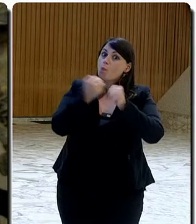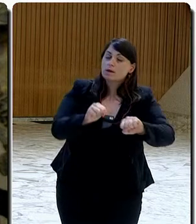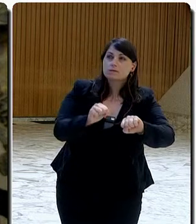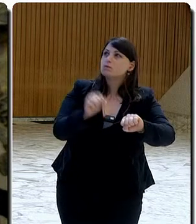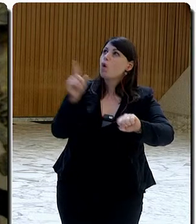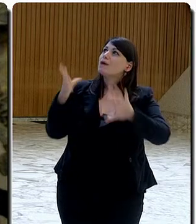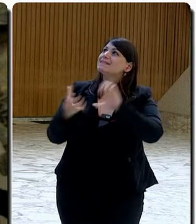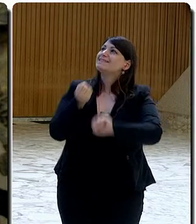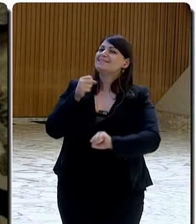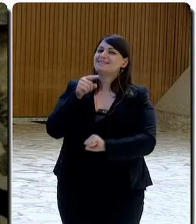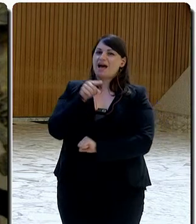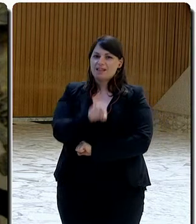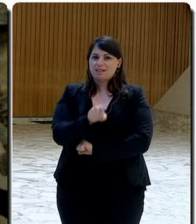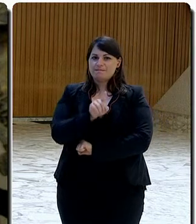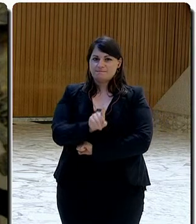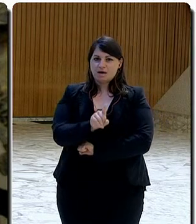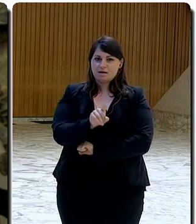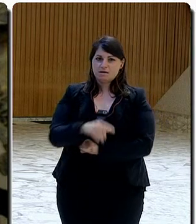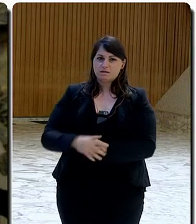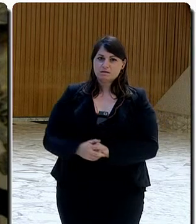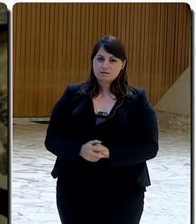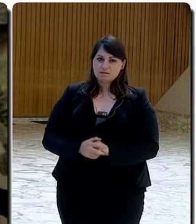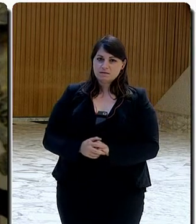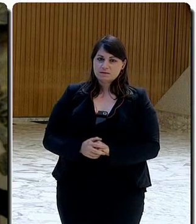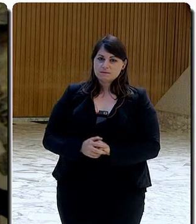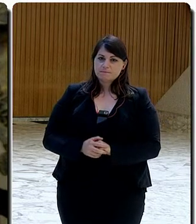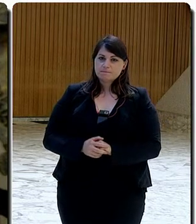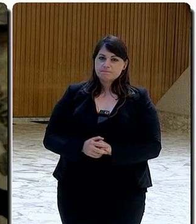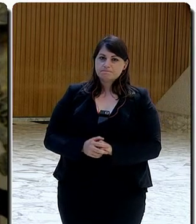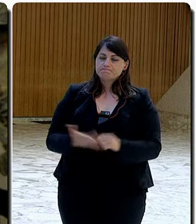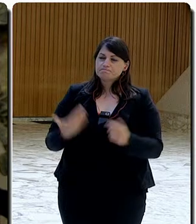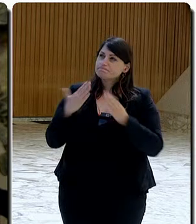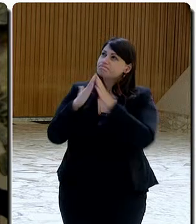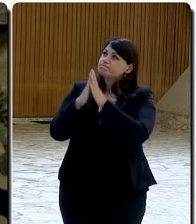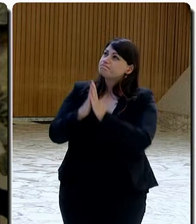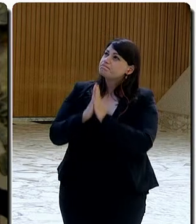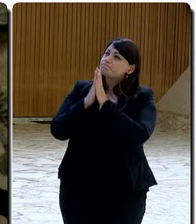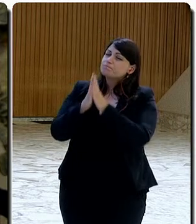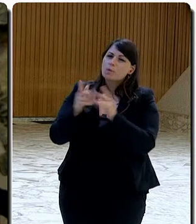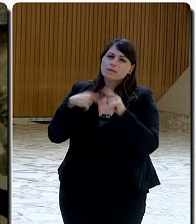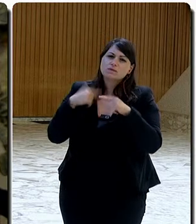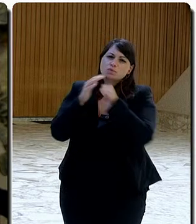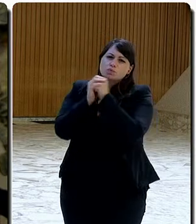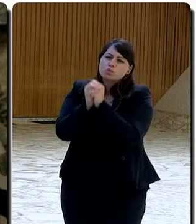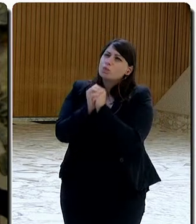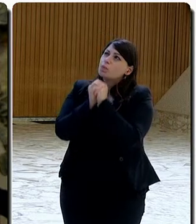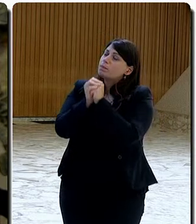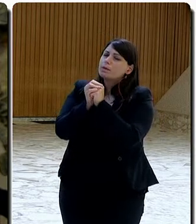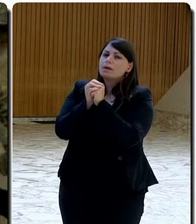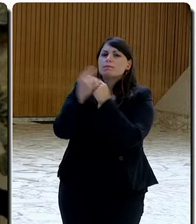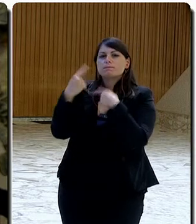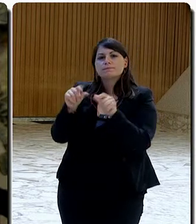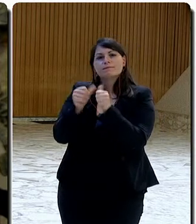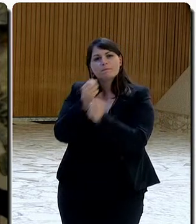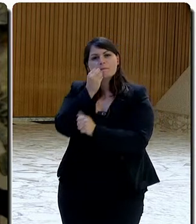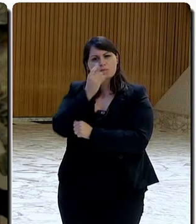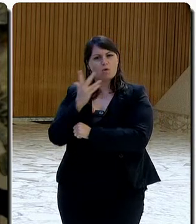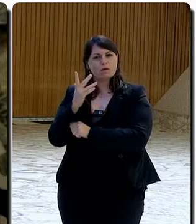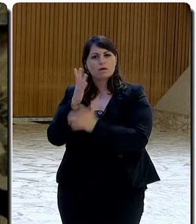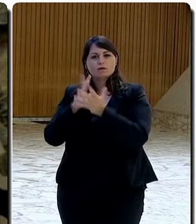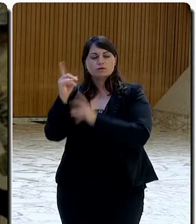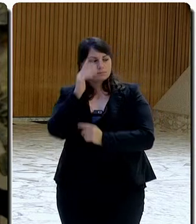Le pareció bien nuestra súplica al Señor y la volvió a la vida. Nos la trajo en sus brazos y nos